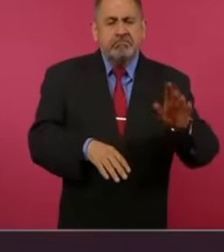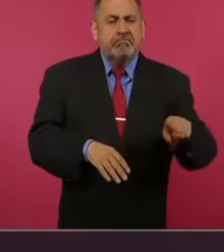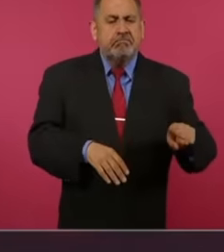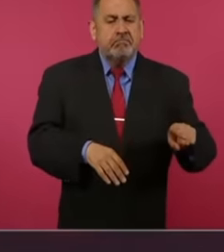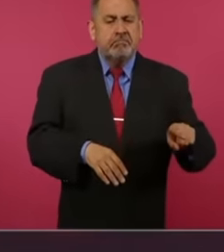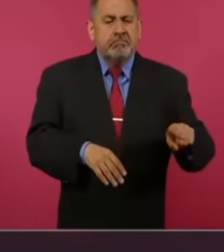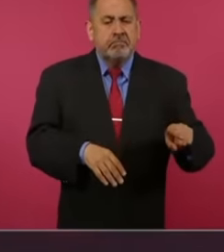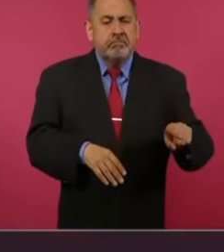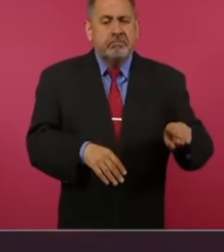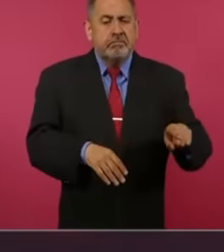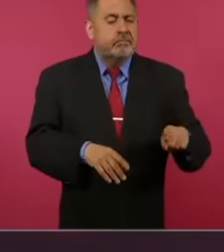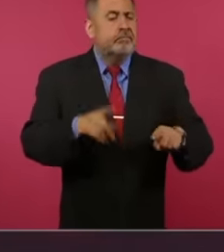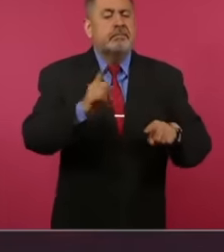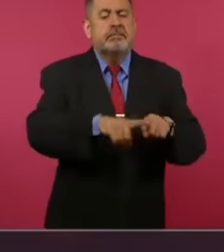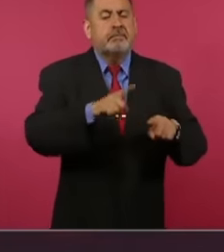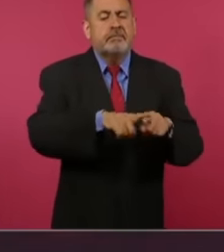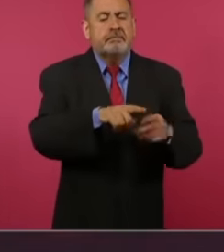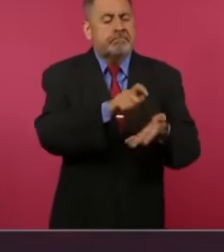no lo manejan